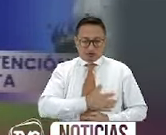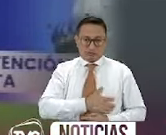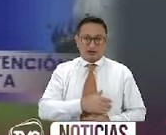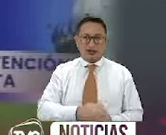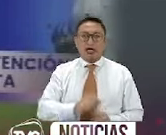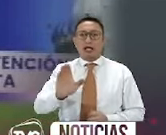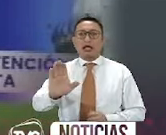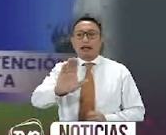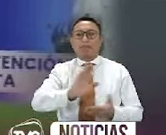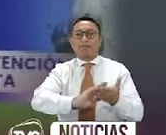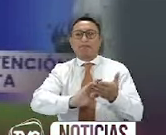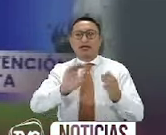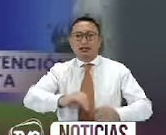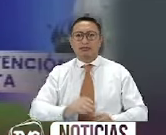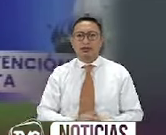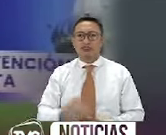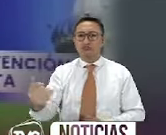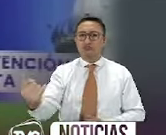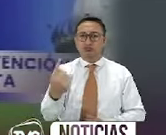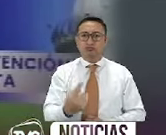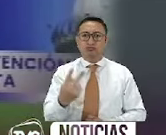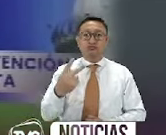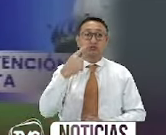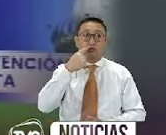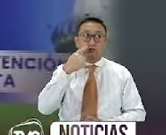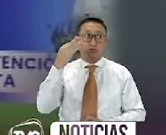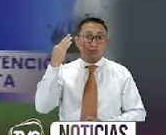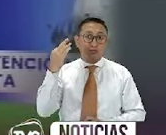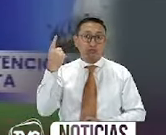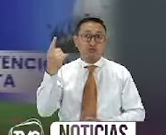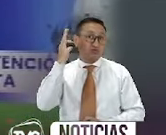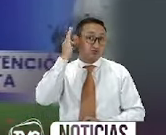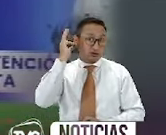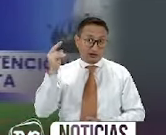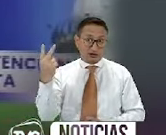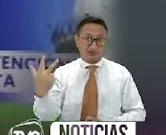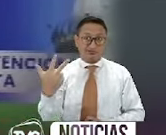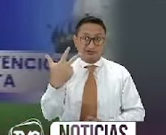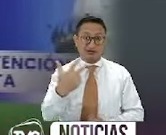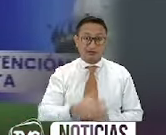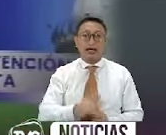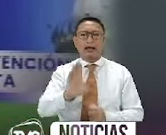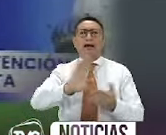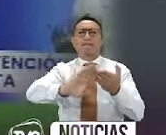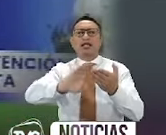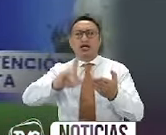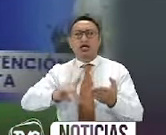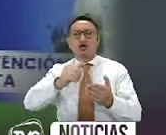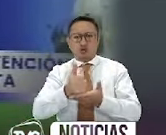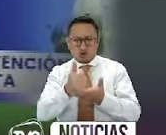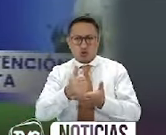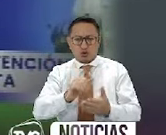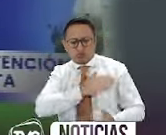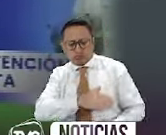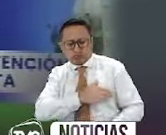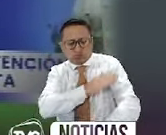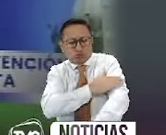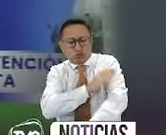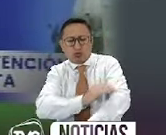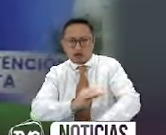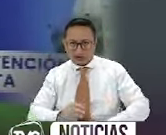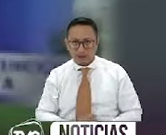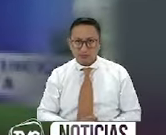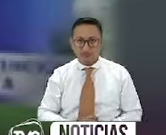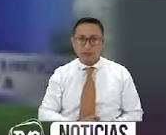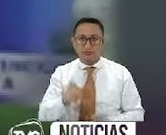abordan dos ciudadanos varones y una mujer con el fin de limpiarles y ayudarles a los turistas. En esa distracción lo